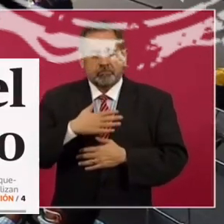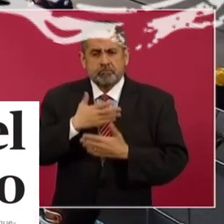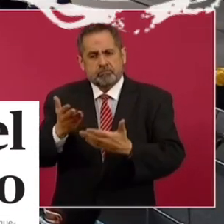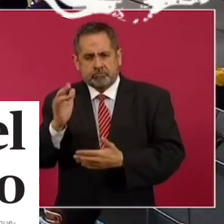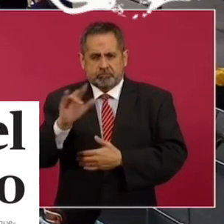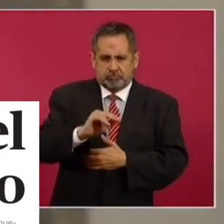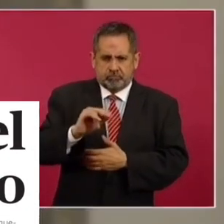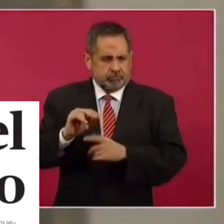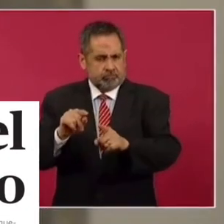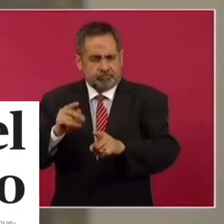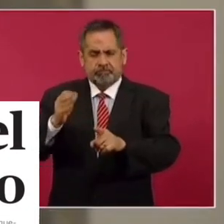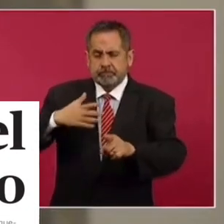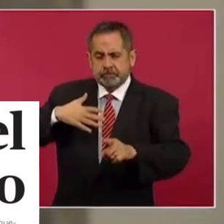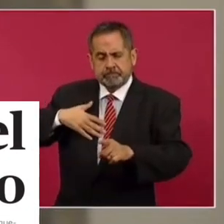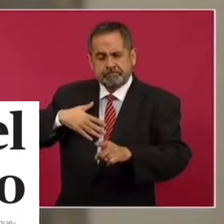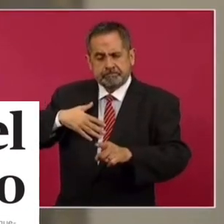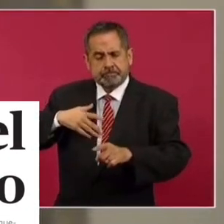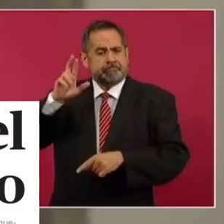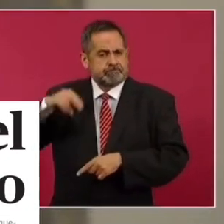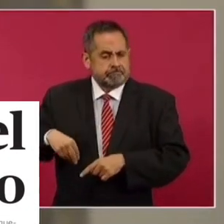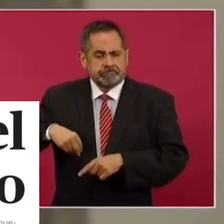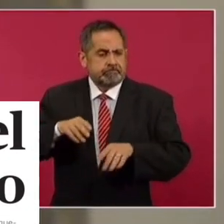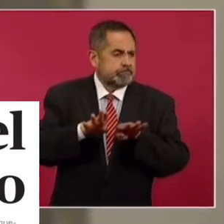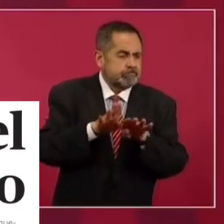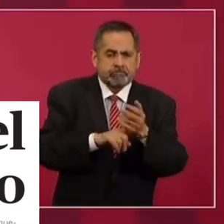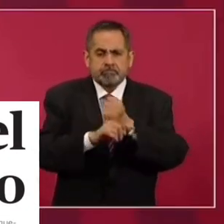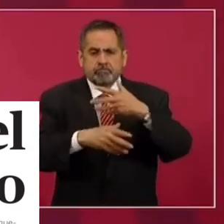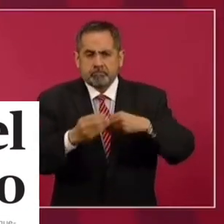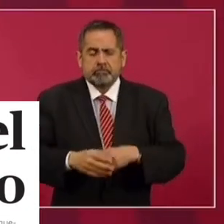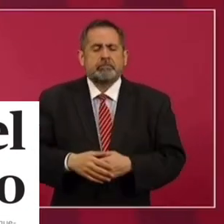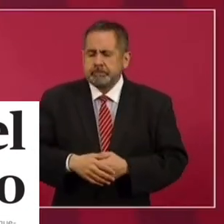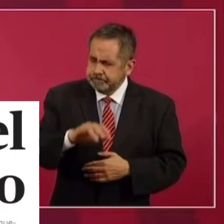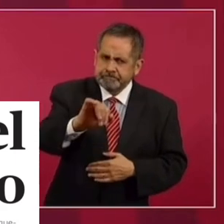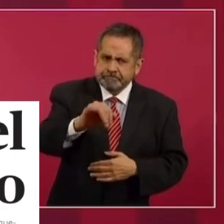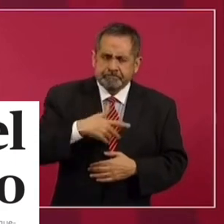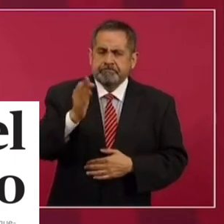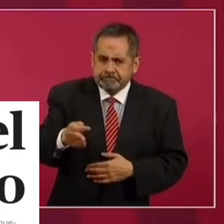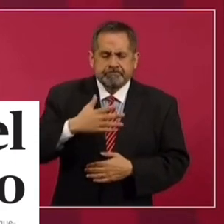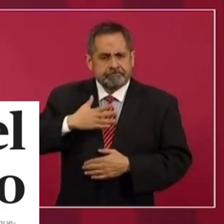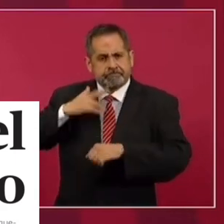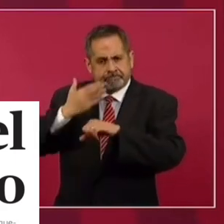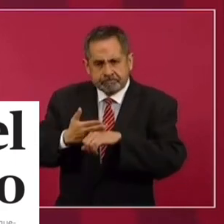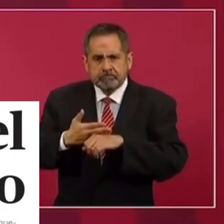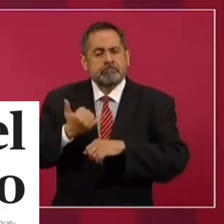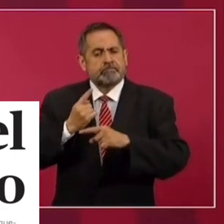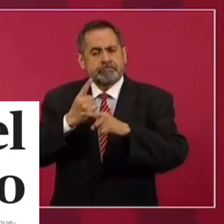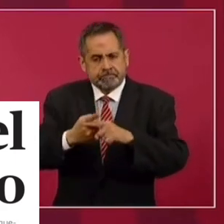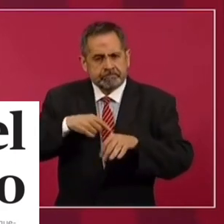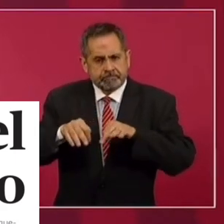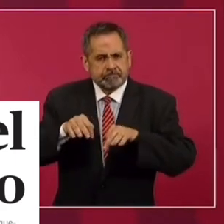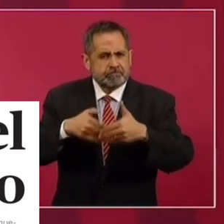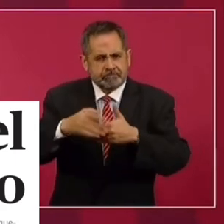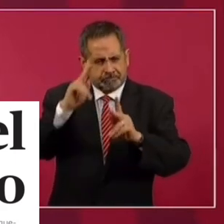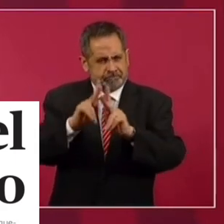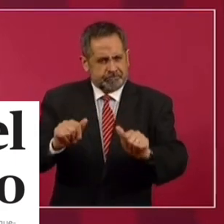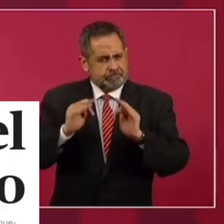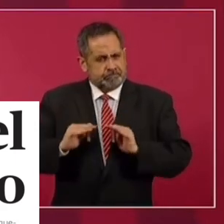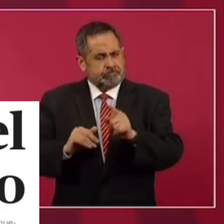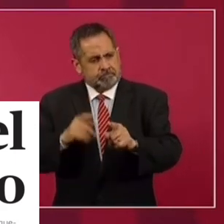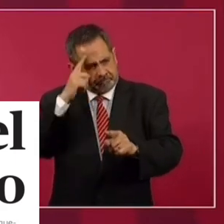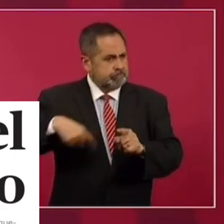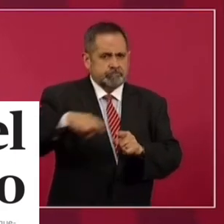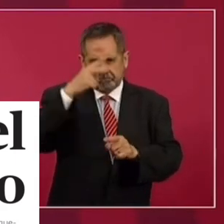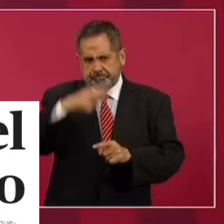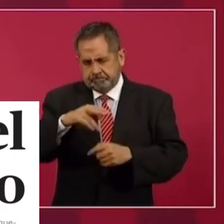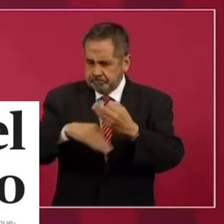¿Está dispuesto, sí o no, a asumir la responsabilidad de este problema tan grave? Estoy asumiendo la responsabilidad. No solo eso, estoy trabajando para garantizar la paz y la tranquilidad a